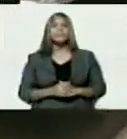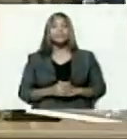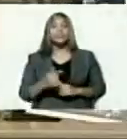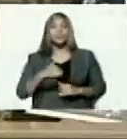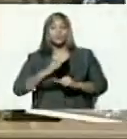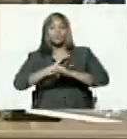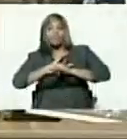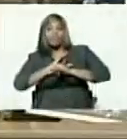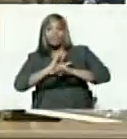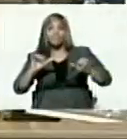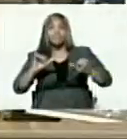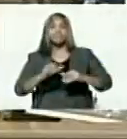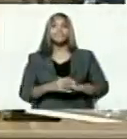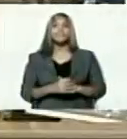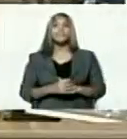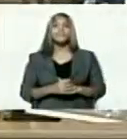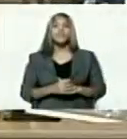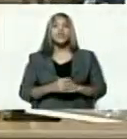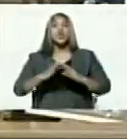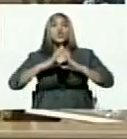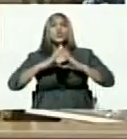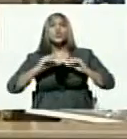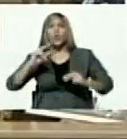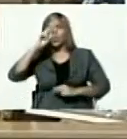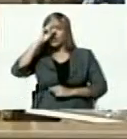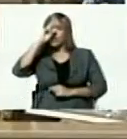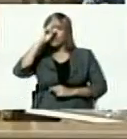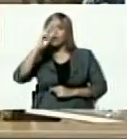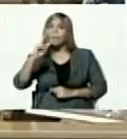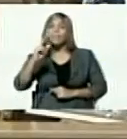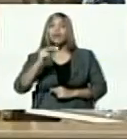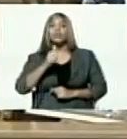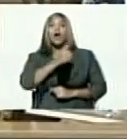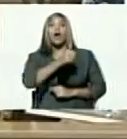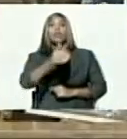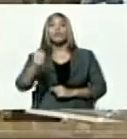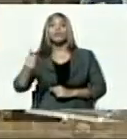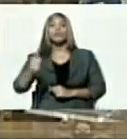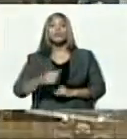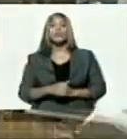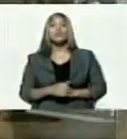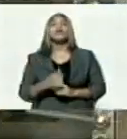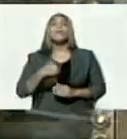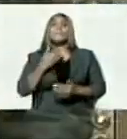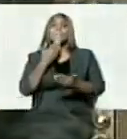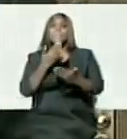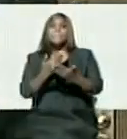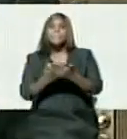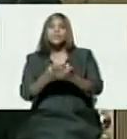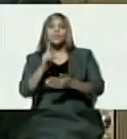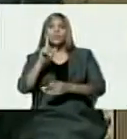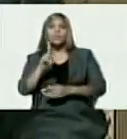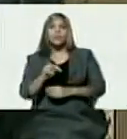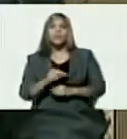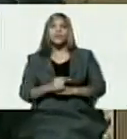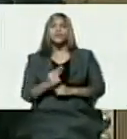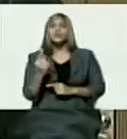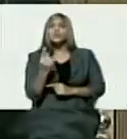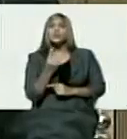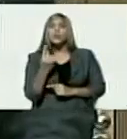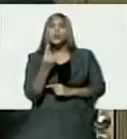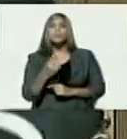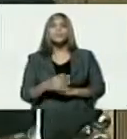Termino con todo el respeto a ustedes y permítanme un excursus